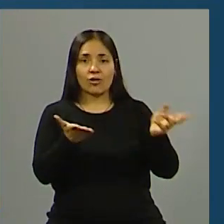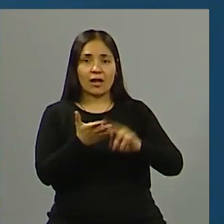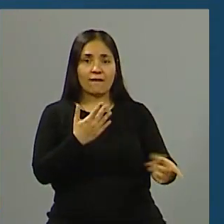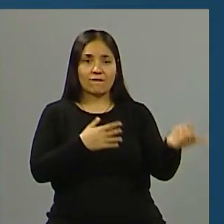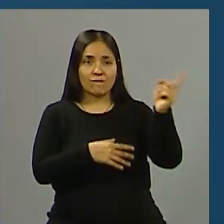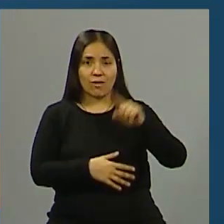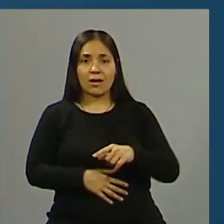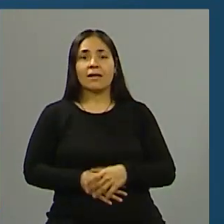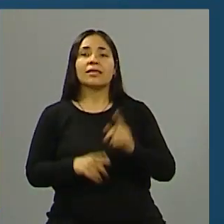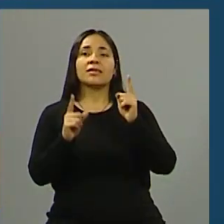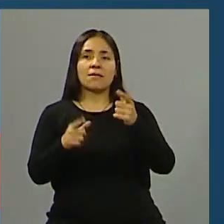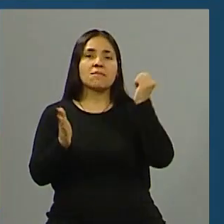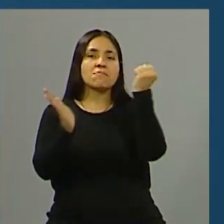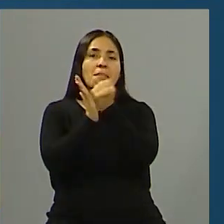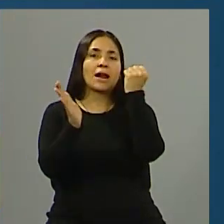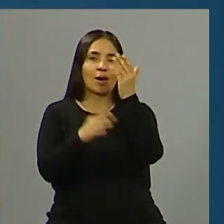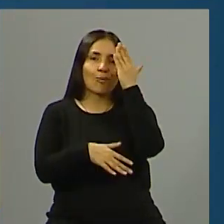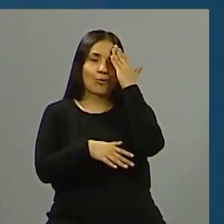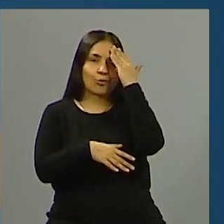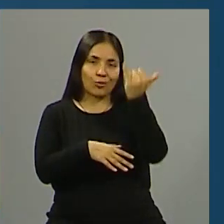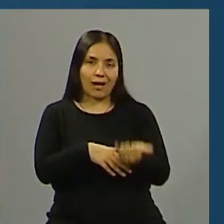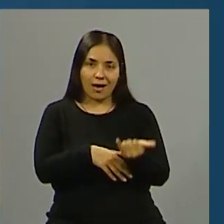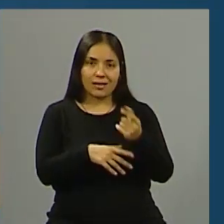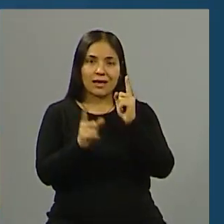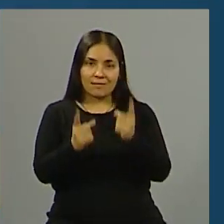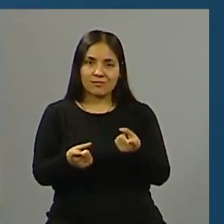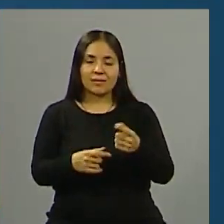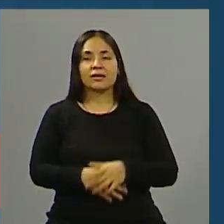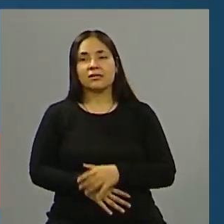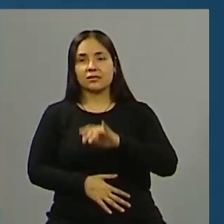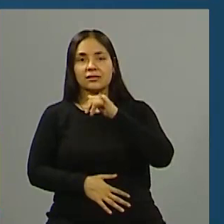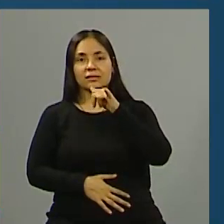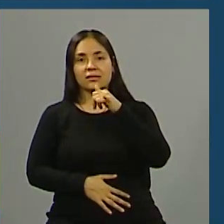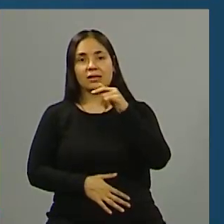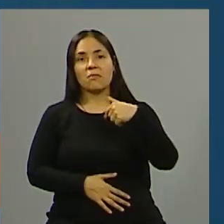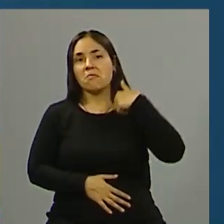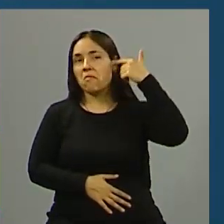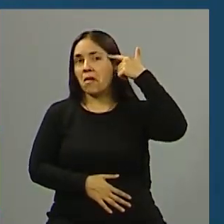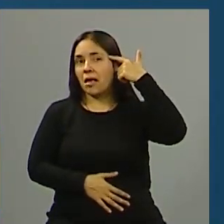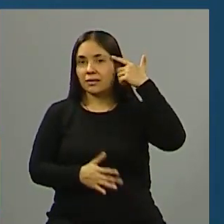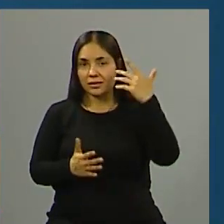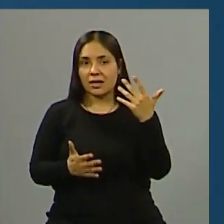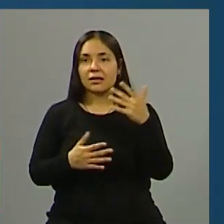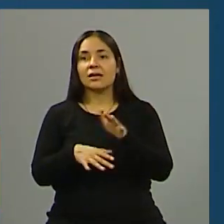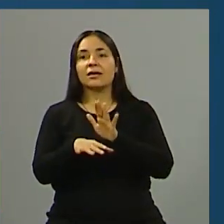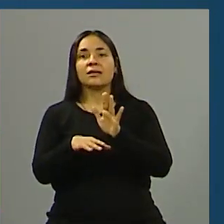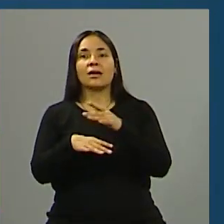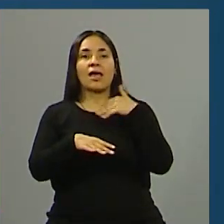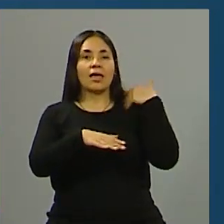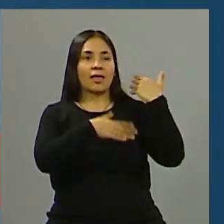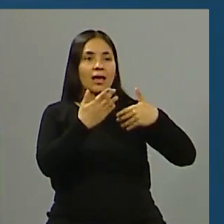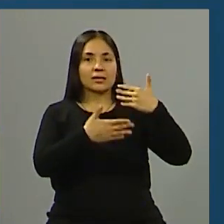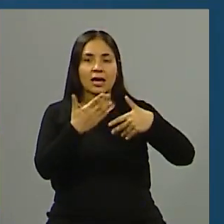impacto cultural también, y eso está claro, ¿no? Uno tal vez es ambicioso y piensa, bueno, es nuevamente pensar en el desarrollo de